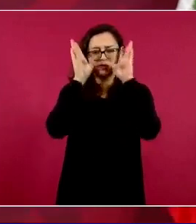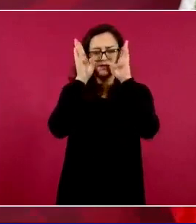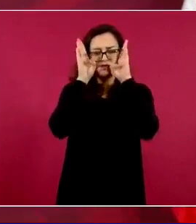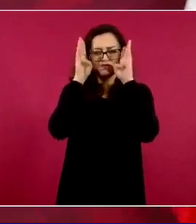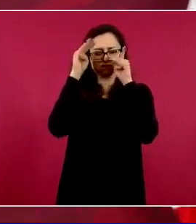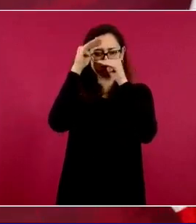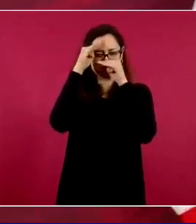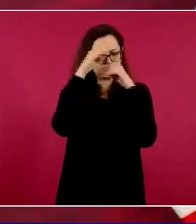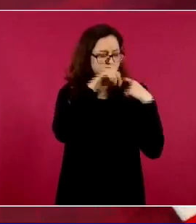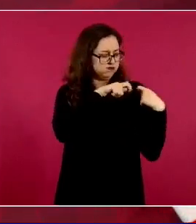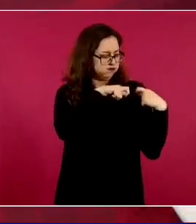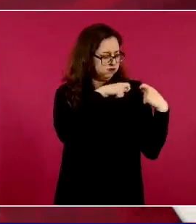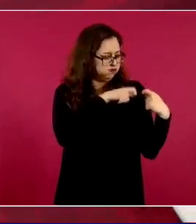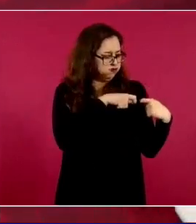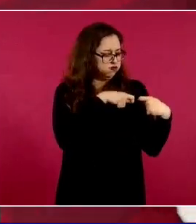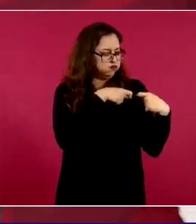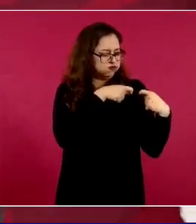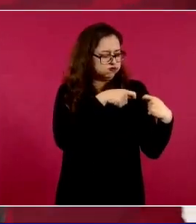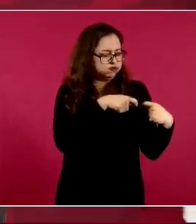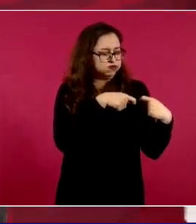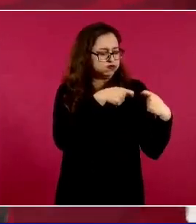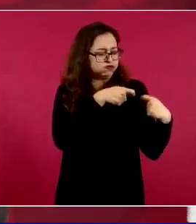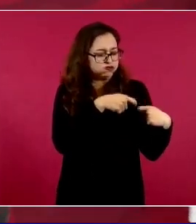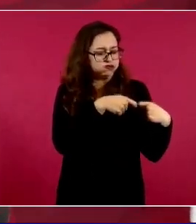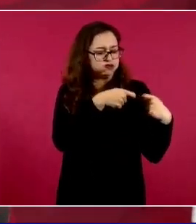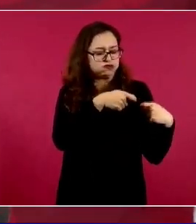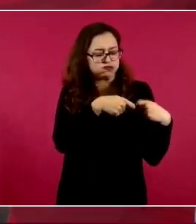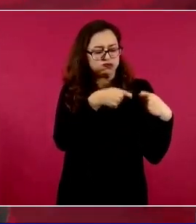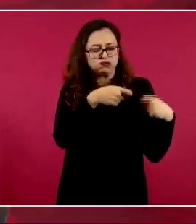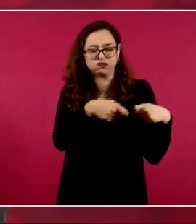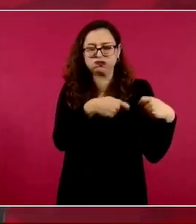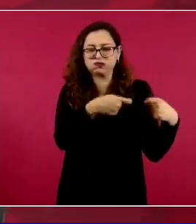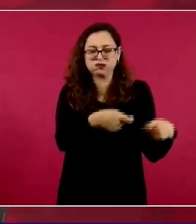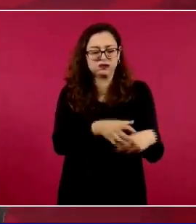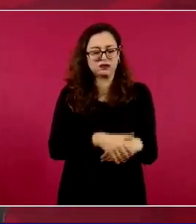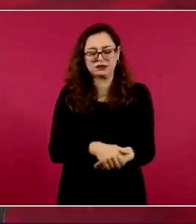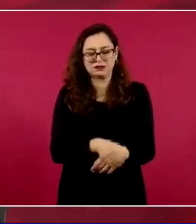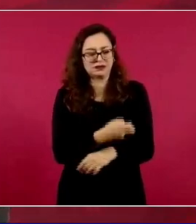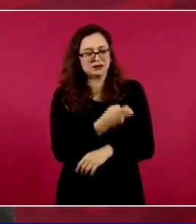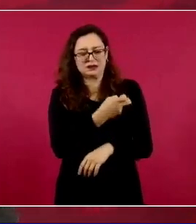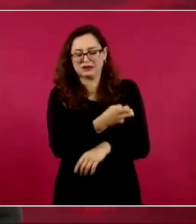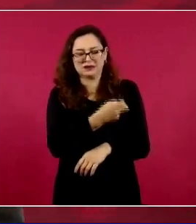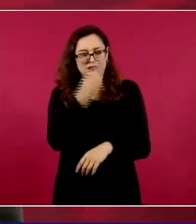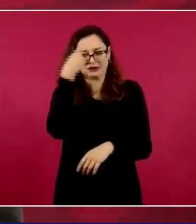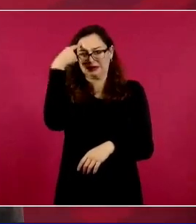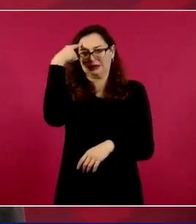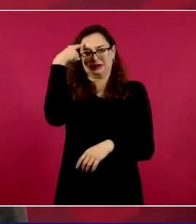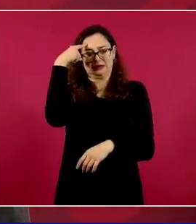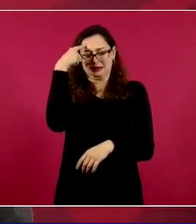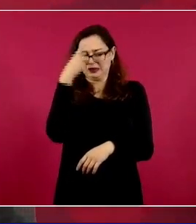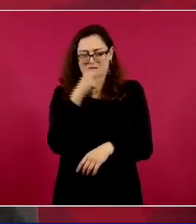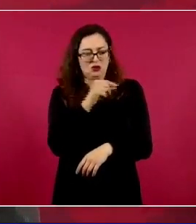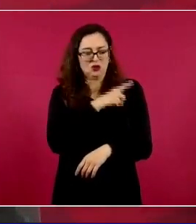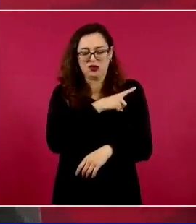conservadoras no tienen ninguna posibilidad